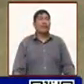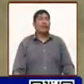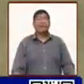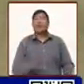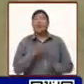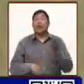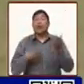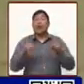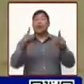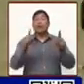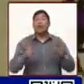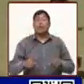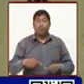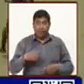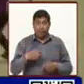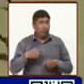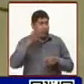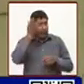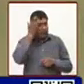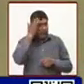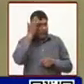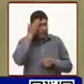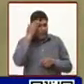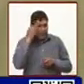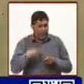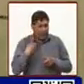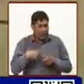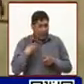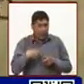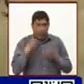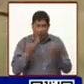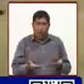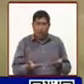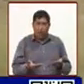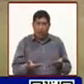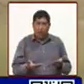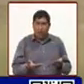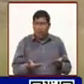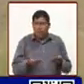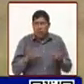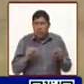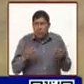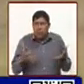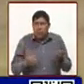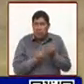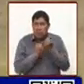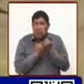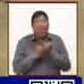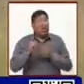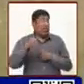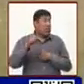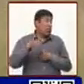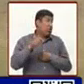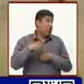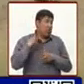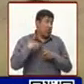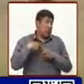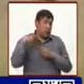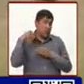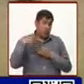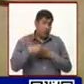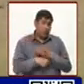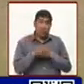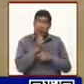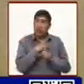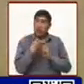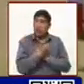¿A qué se va a este torneo? Sabiendo que las dificultades con las que se va a encontrar, más aún que no hay refuerzos. Así es complicado, no es